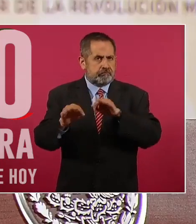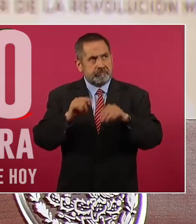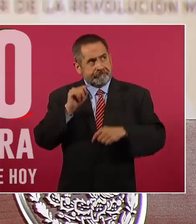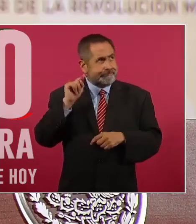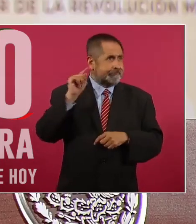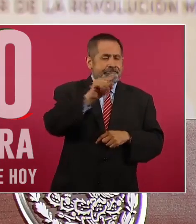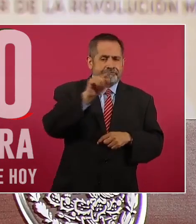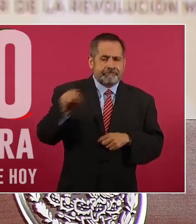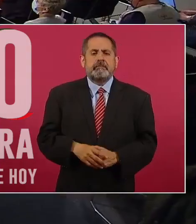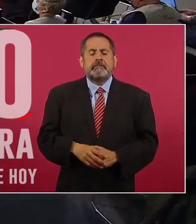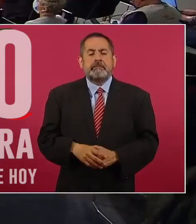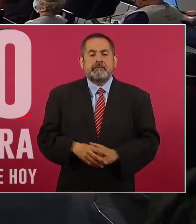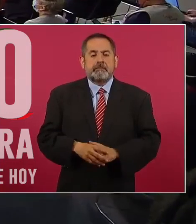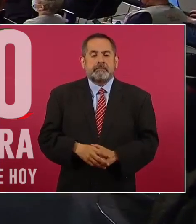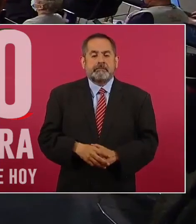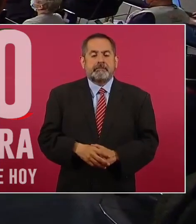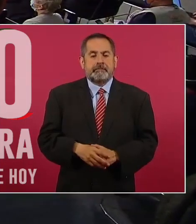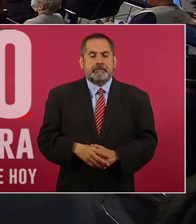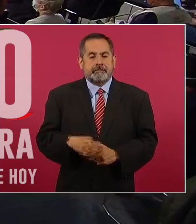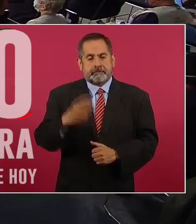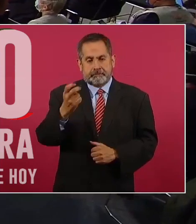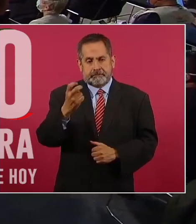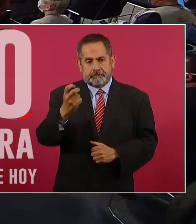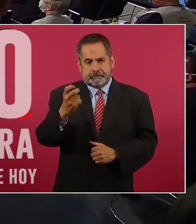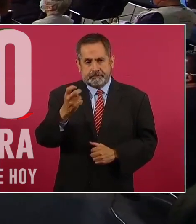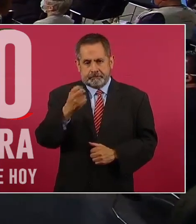atractivos. Eso lo quería dejar de manifiesto.